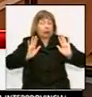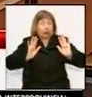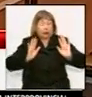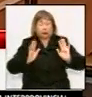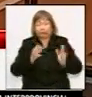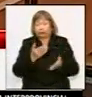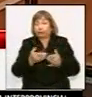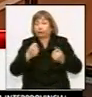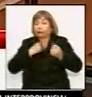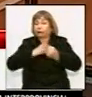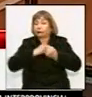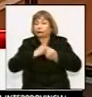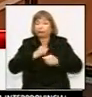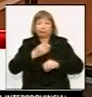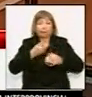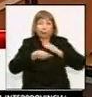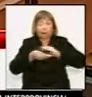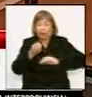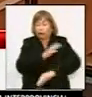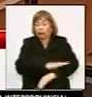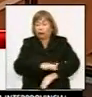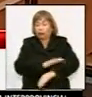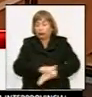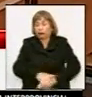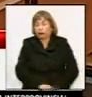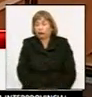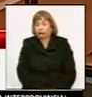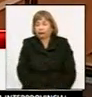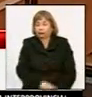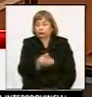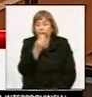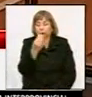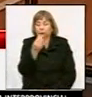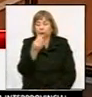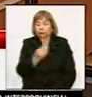siempre defienden actos de corrupción. ¿Por qué